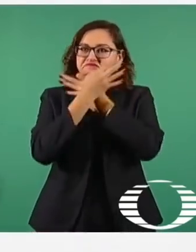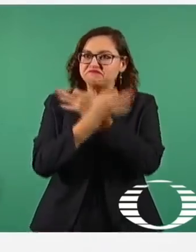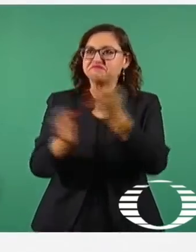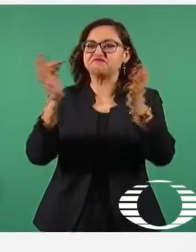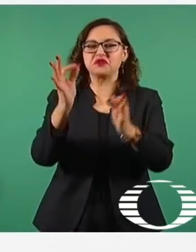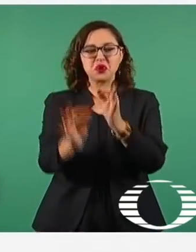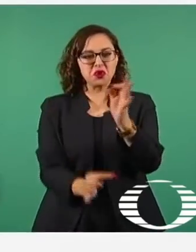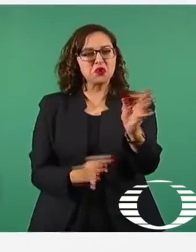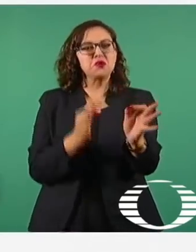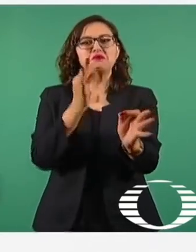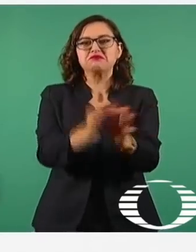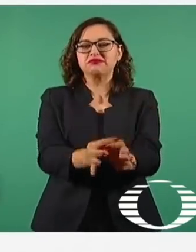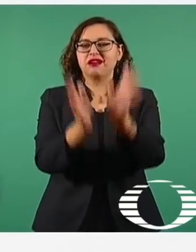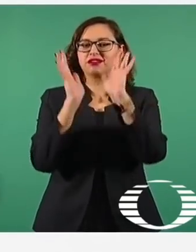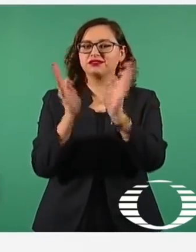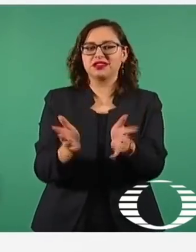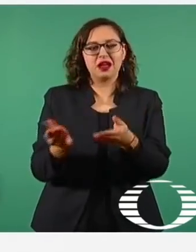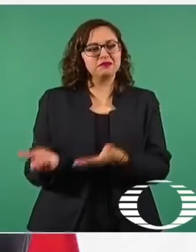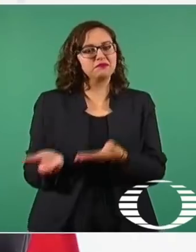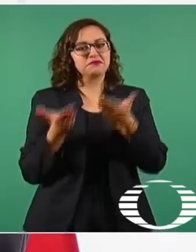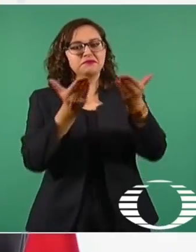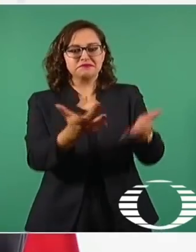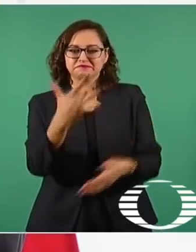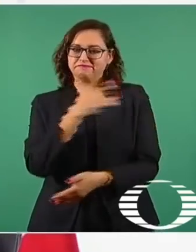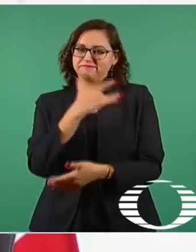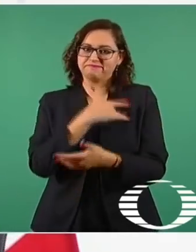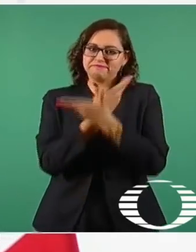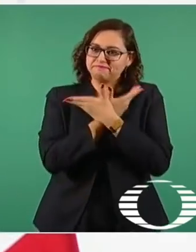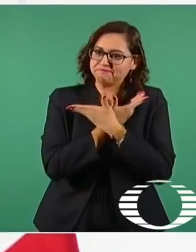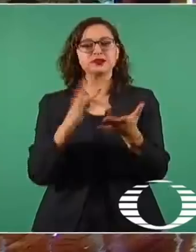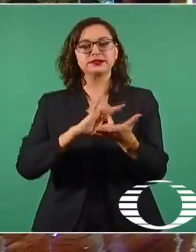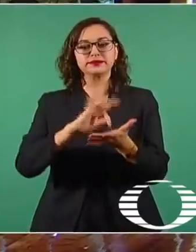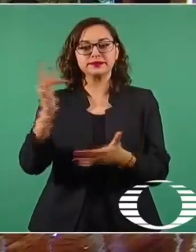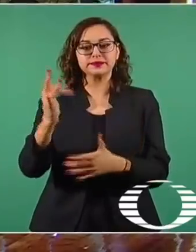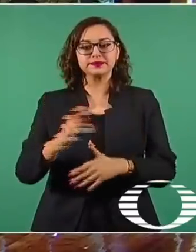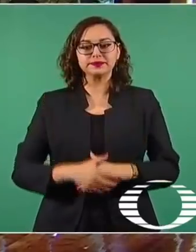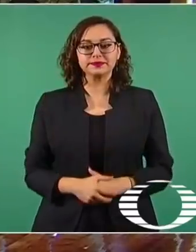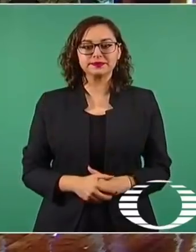Me voy a Palenque, les dejo mi corazón. Muchas gracias.